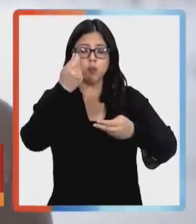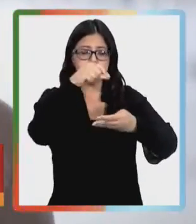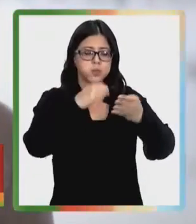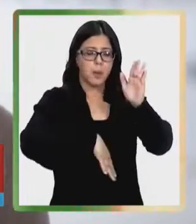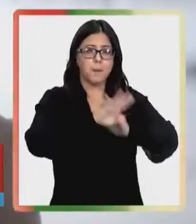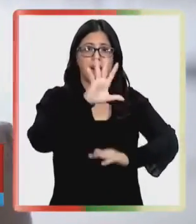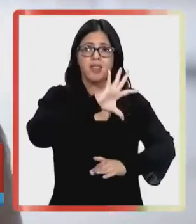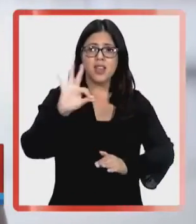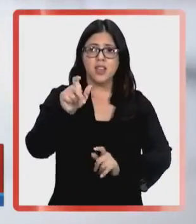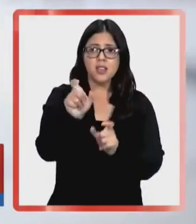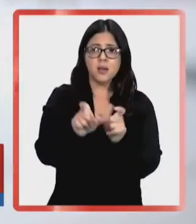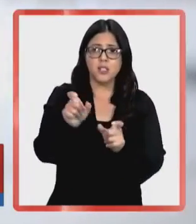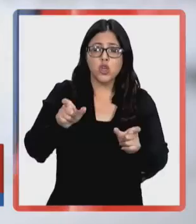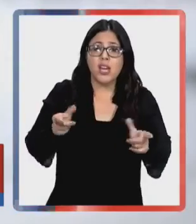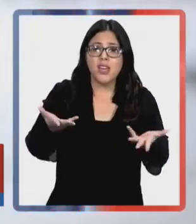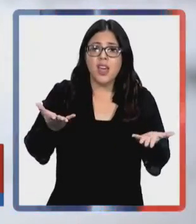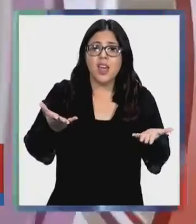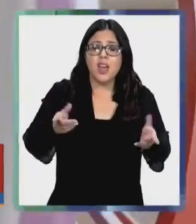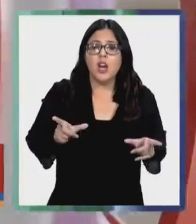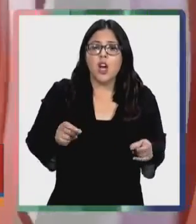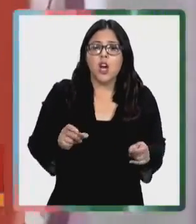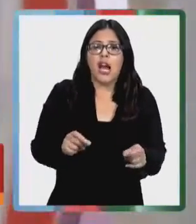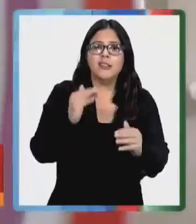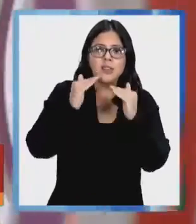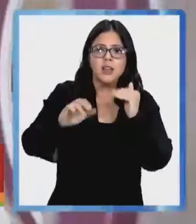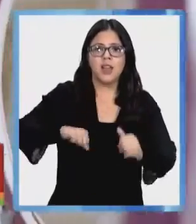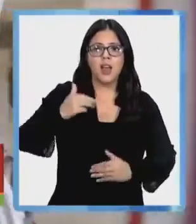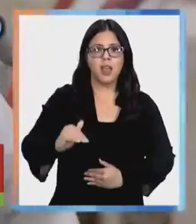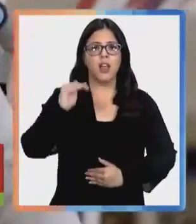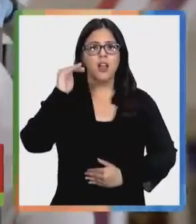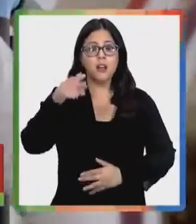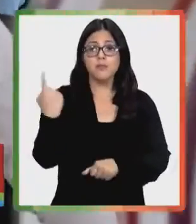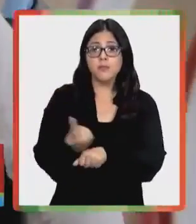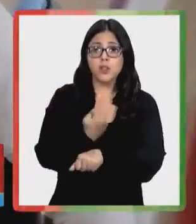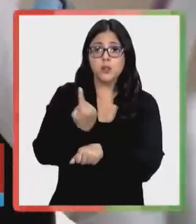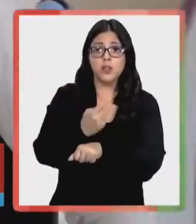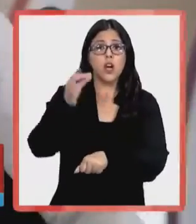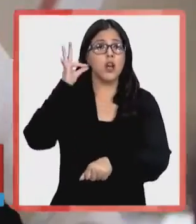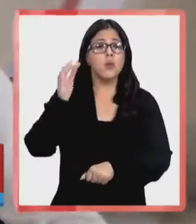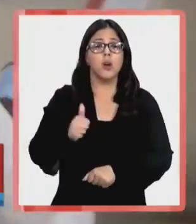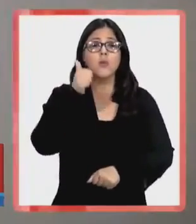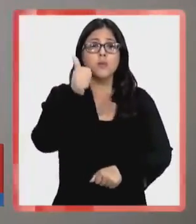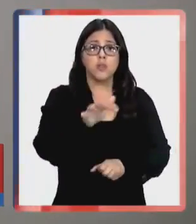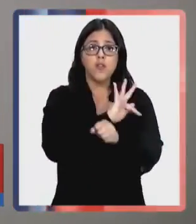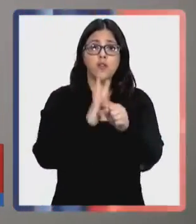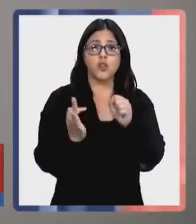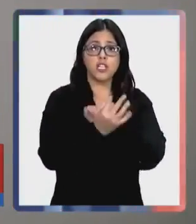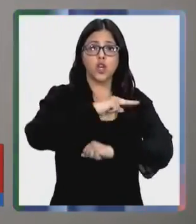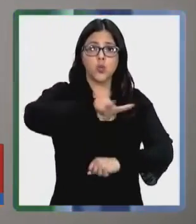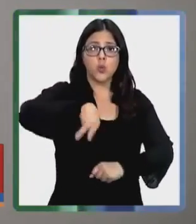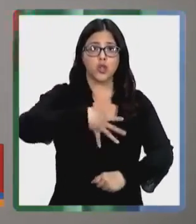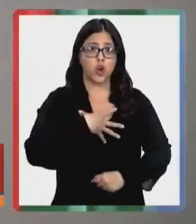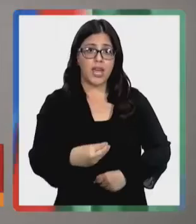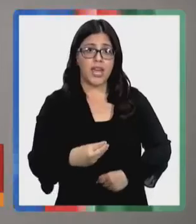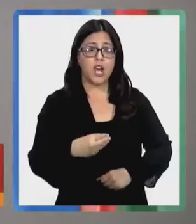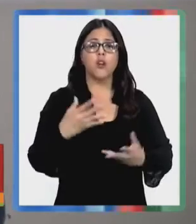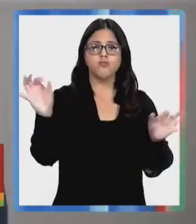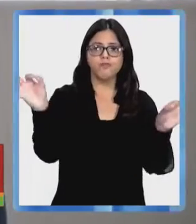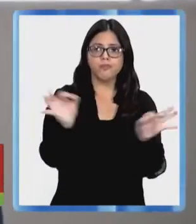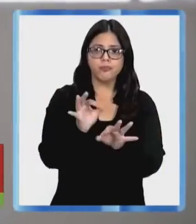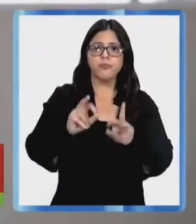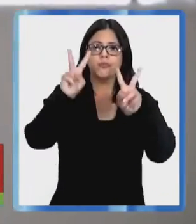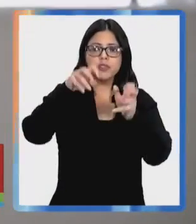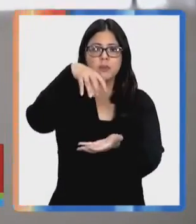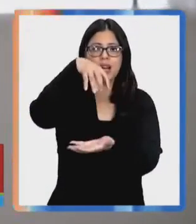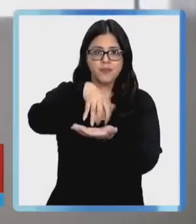año se diagnostican más de 500 casos de cáncer en niños, niñas y adolescentes. Conversamos con la gerente técnico de Fundación Nuestros